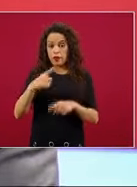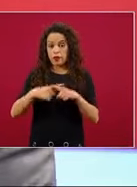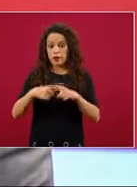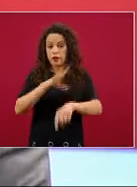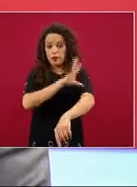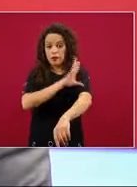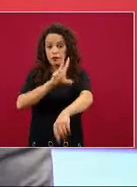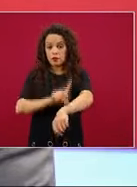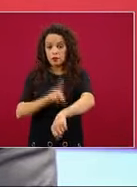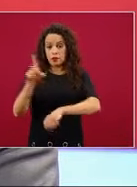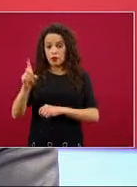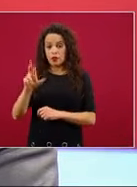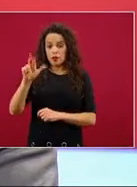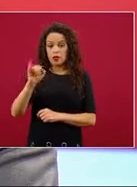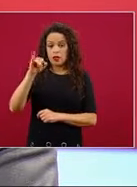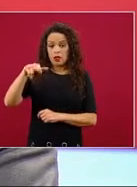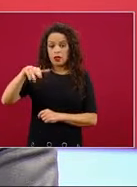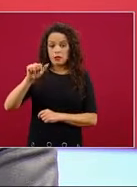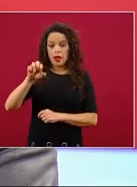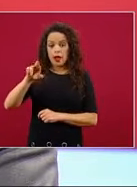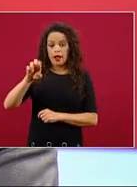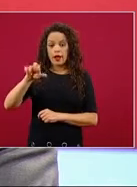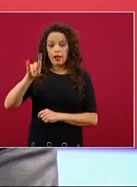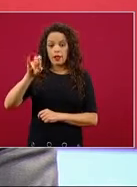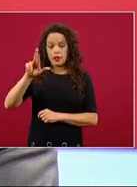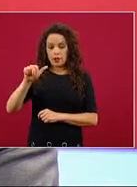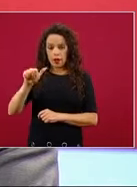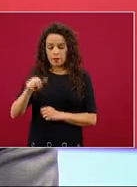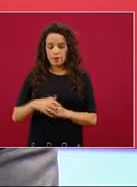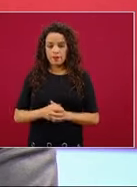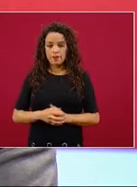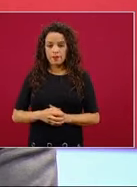la doctora Irma Heréndira Sandoval Ballesteros,